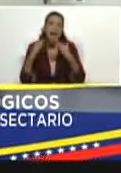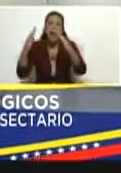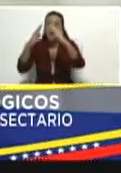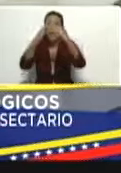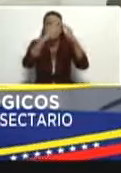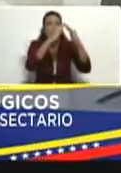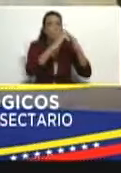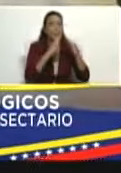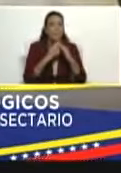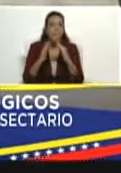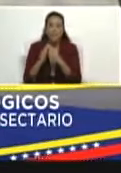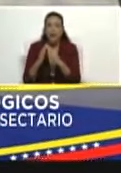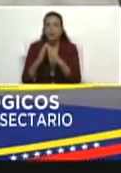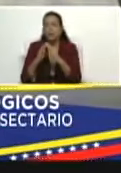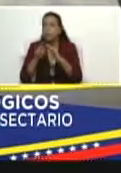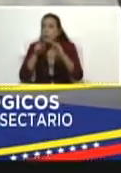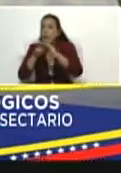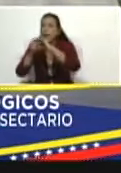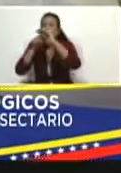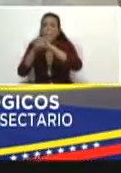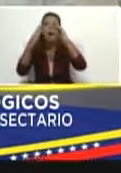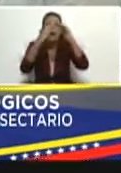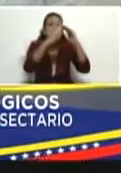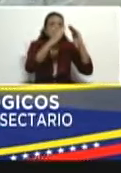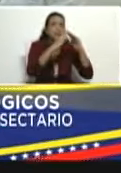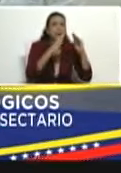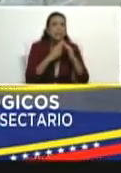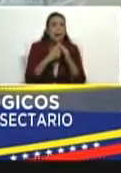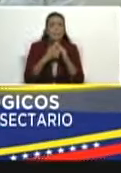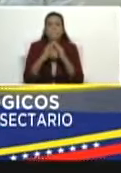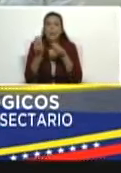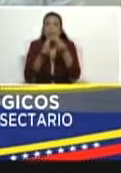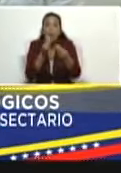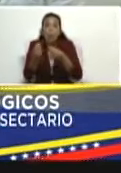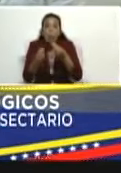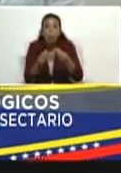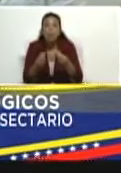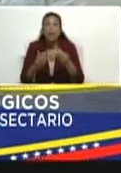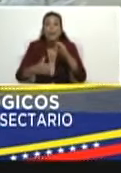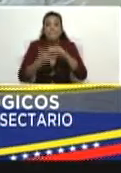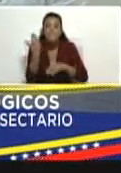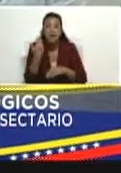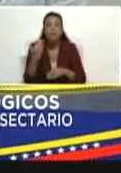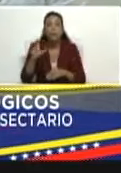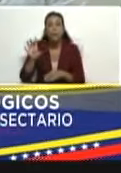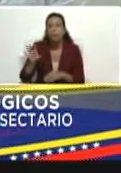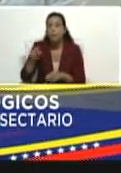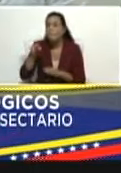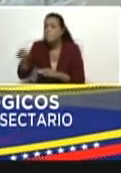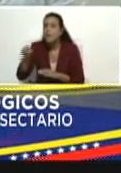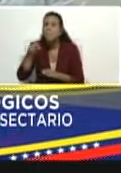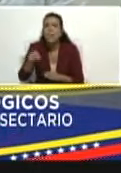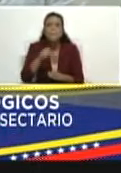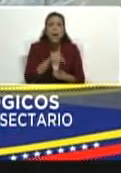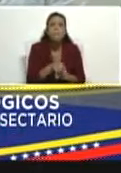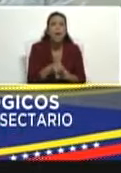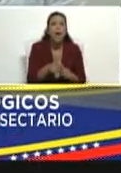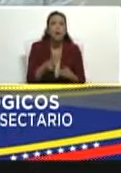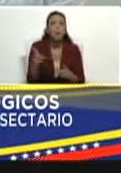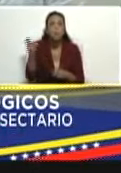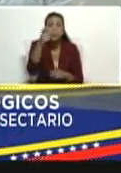casa. Asperjar casa a casa es que vamos a poder lograr con el método de Chávez, bueno, esparcir